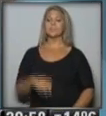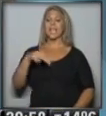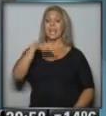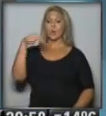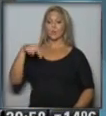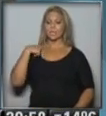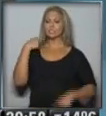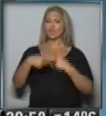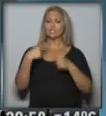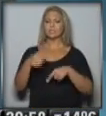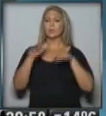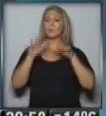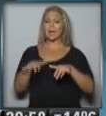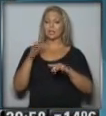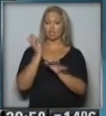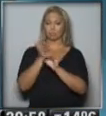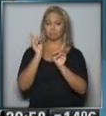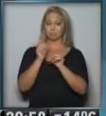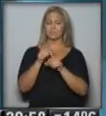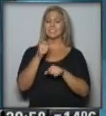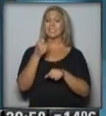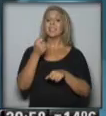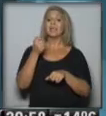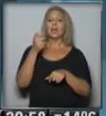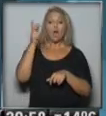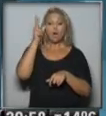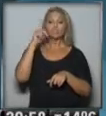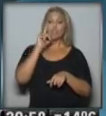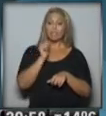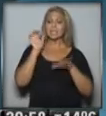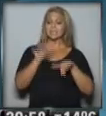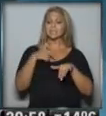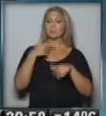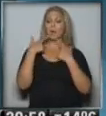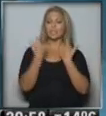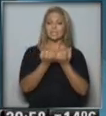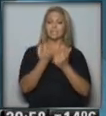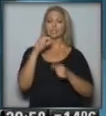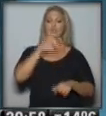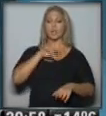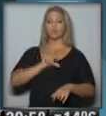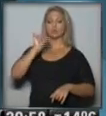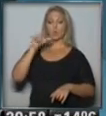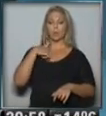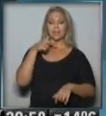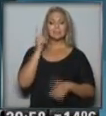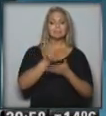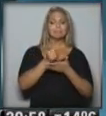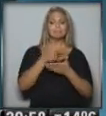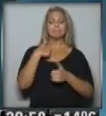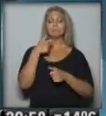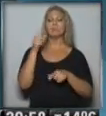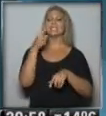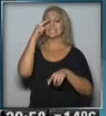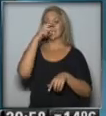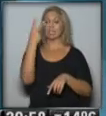Neuquén sigue el paro docente. Es la octava semana de huelga en reclamo de aumentos salariales. La medida regirá por